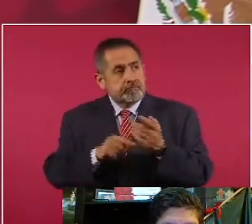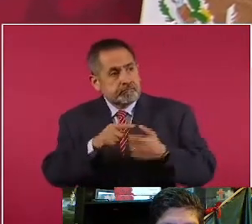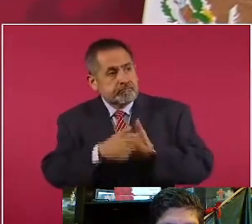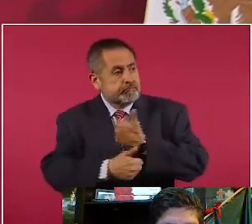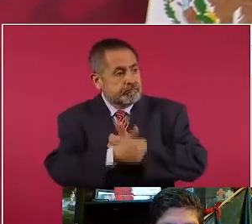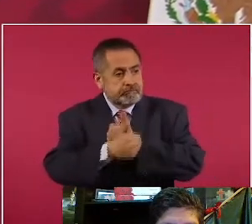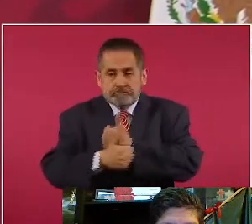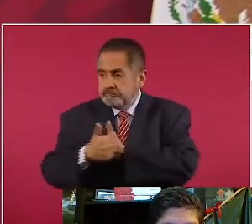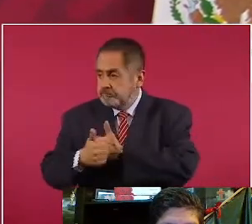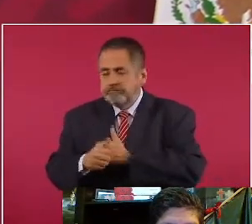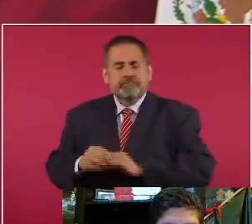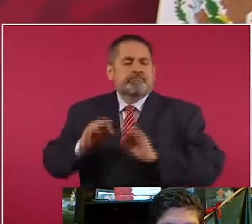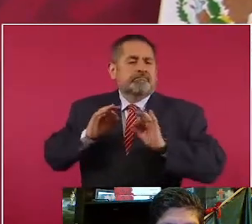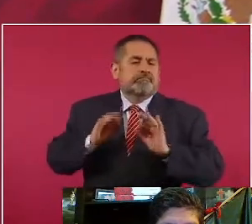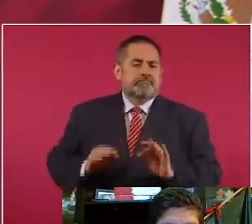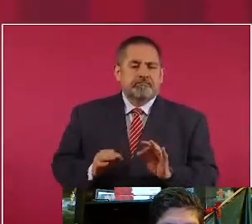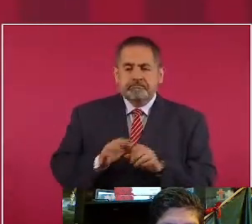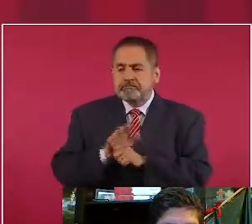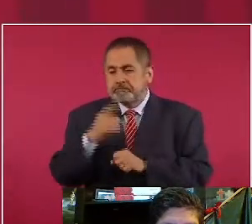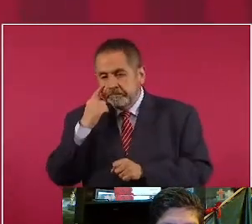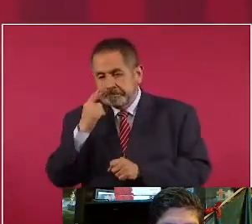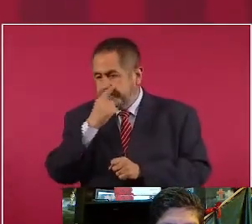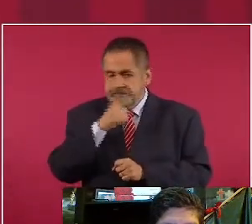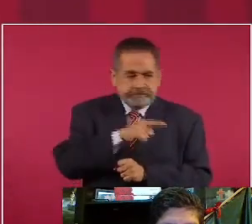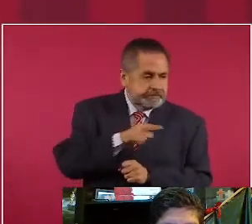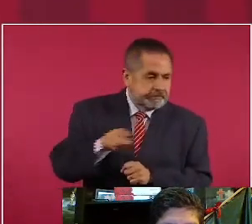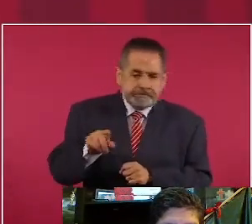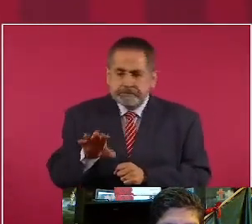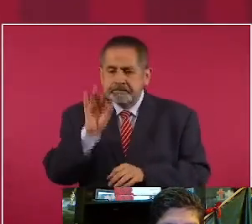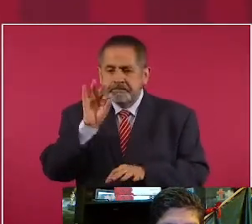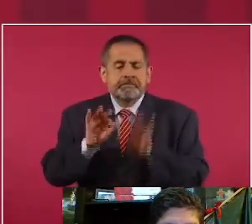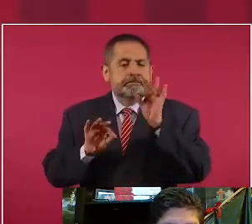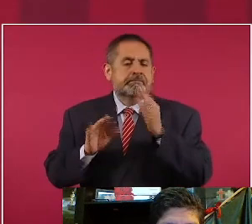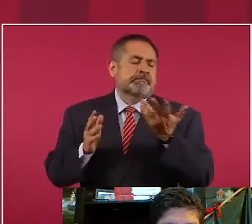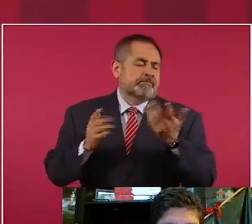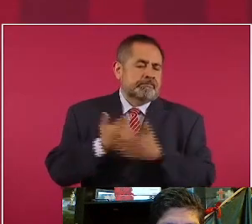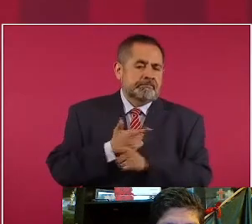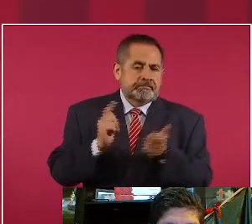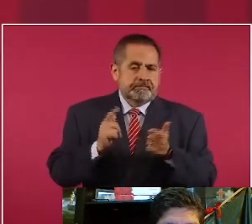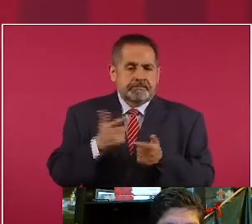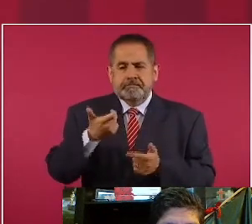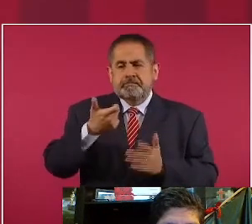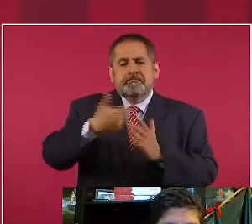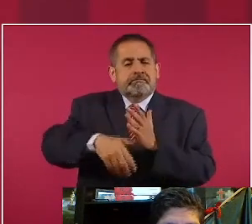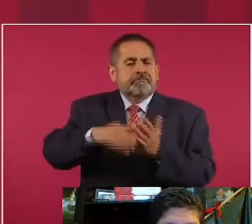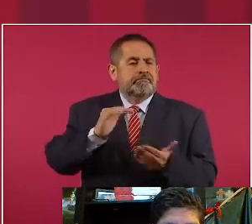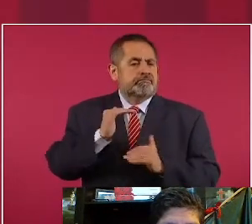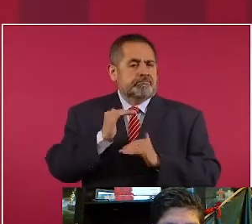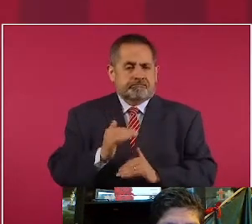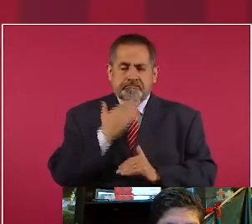competencia y podamos de esta forma garantizar buenos precios.